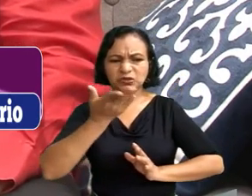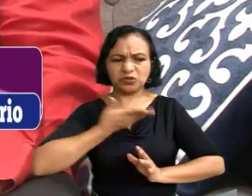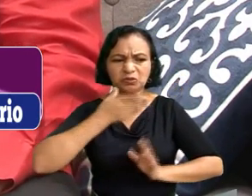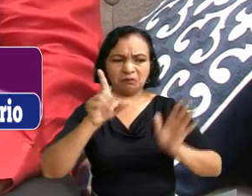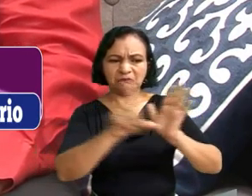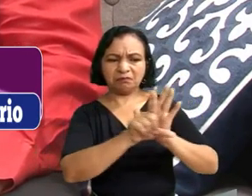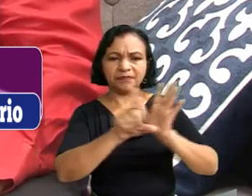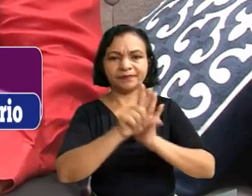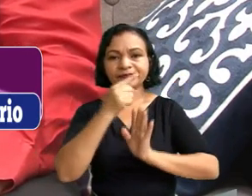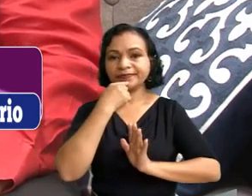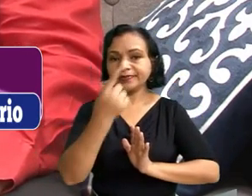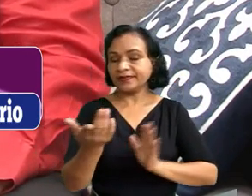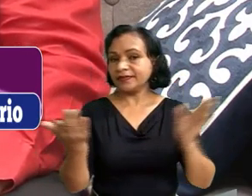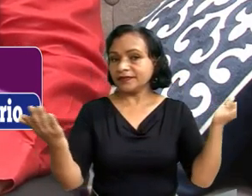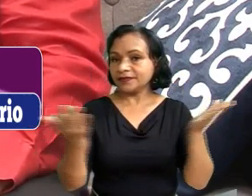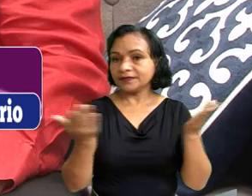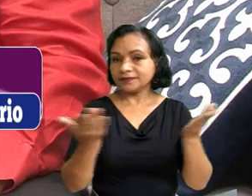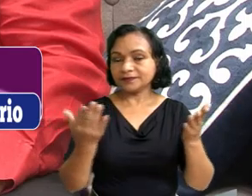el cómo